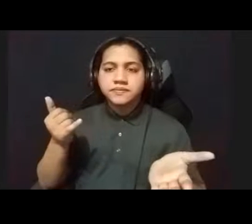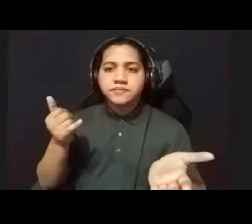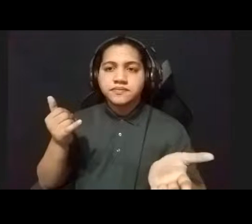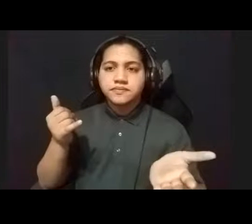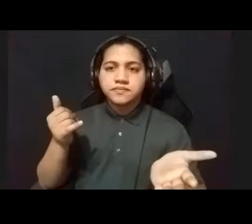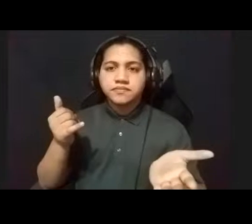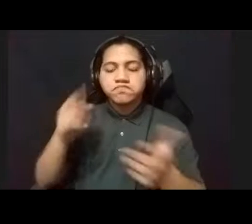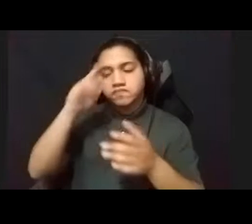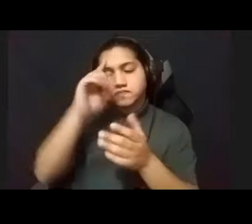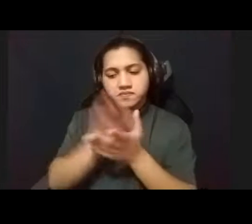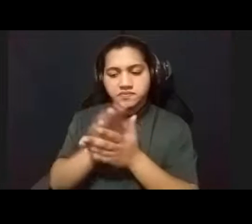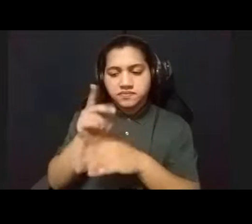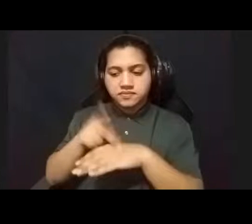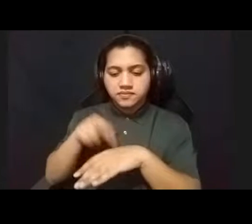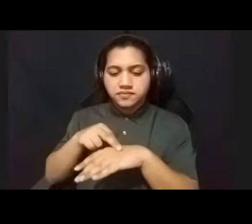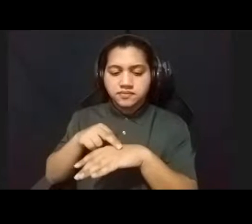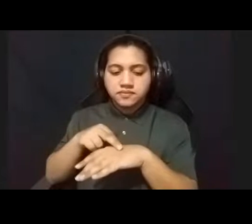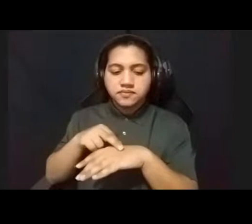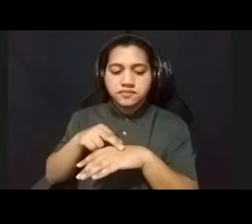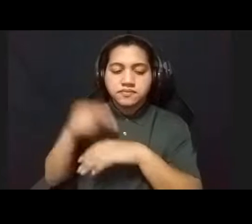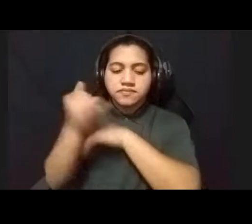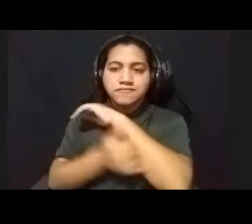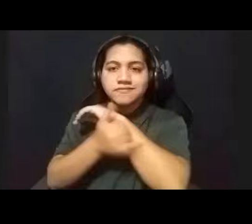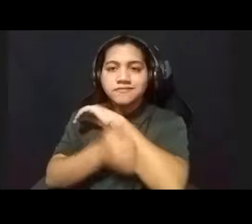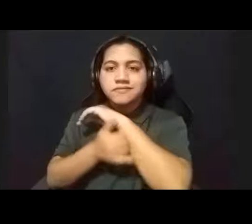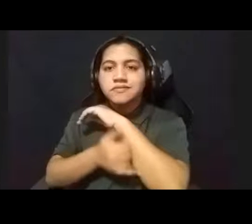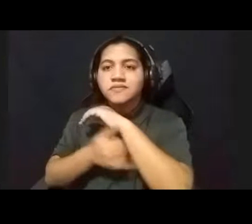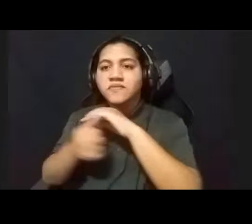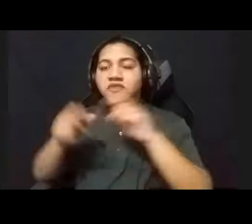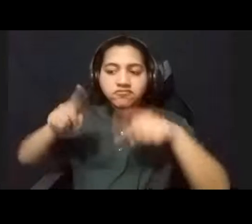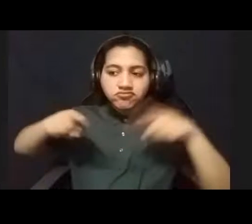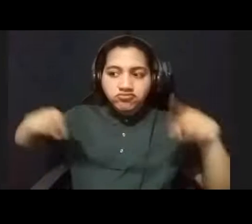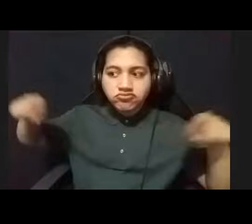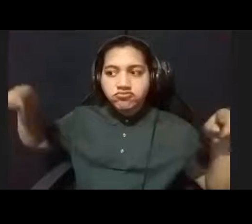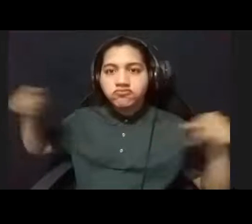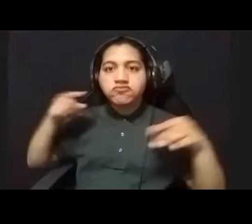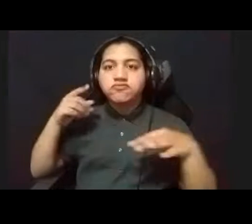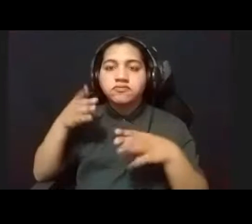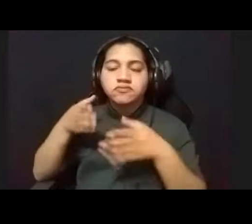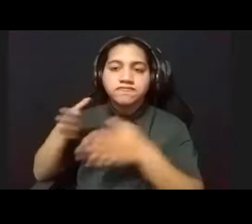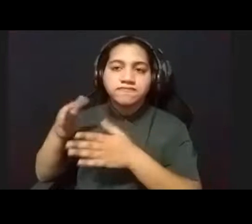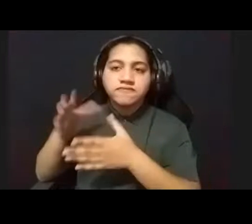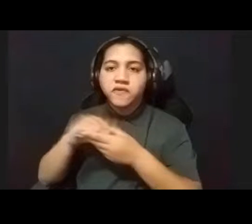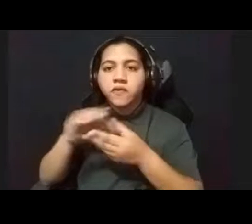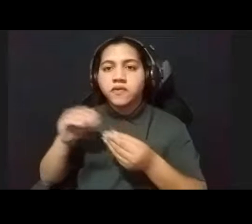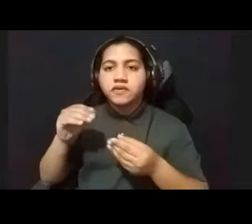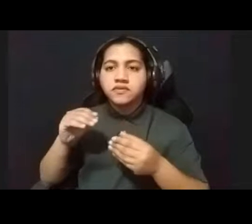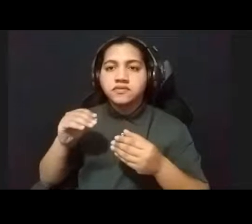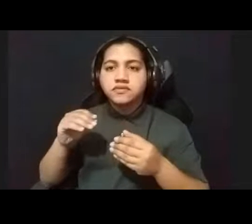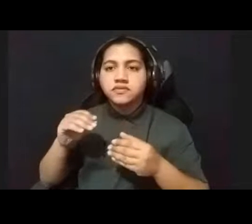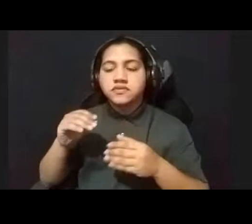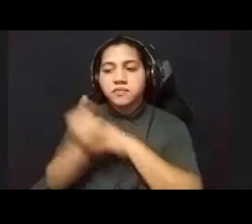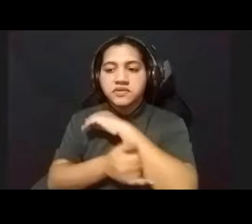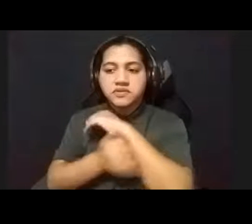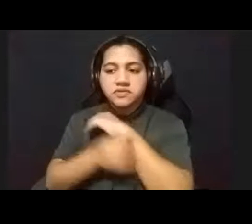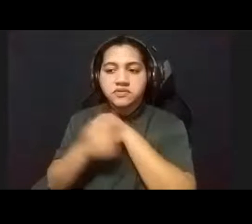Puerto Rico es uno de los países que más versiones tiene de la cucarachita Martina. Hay países que solamente tienen